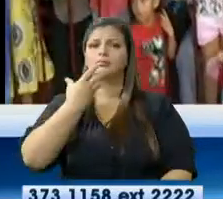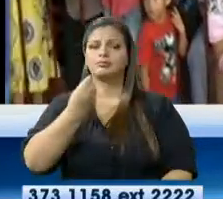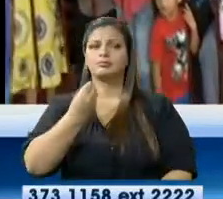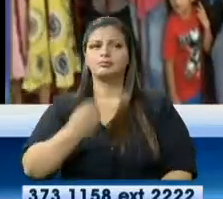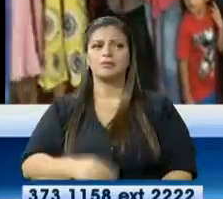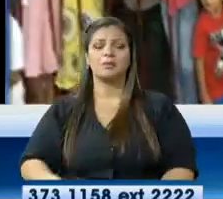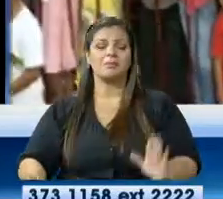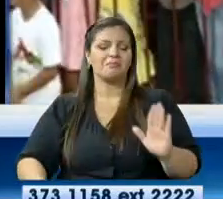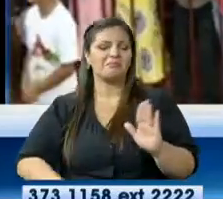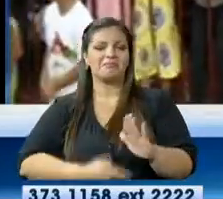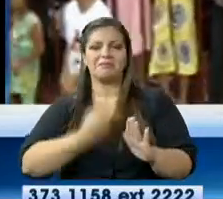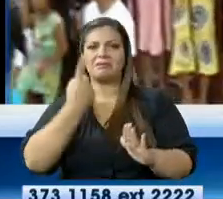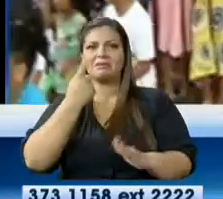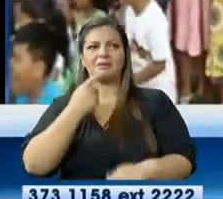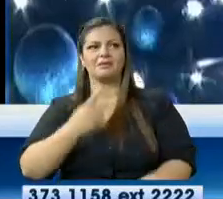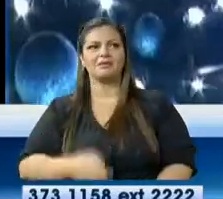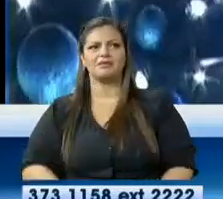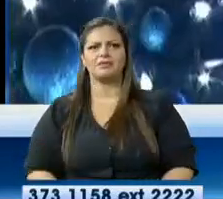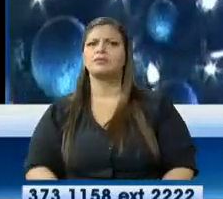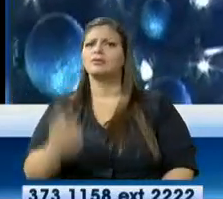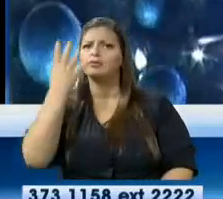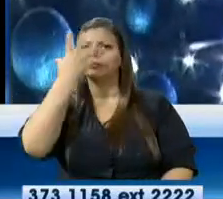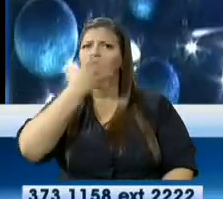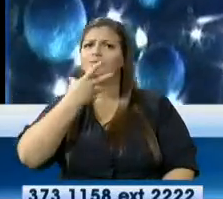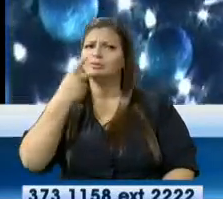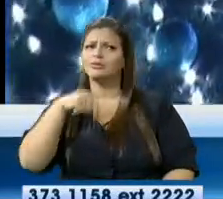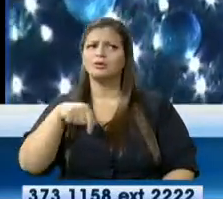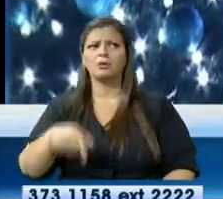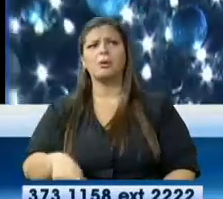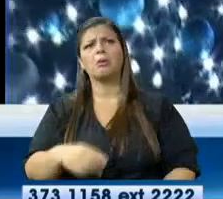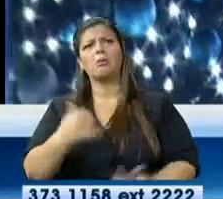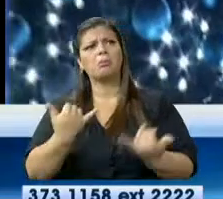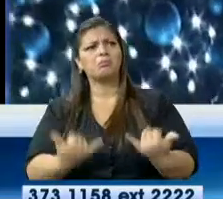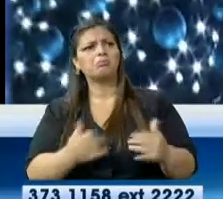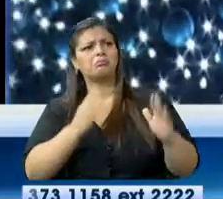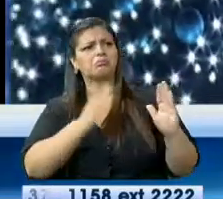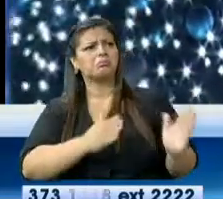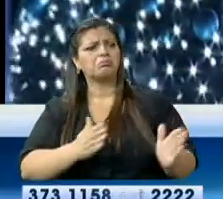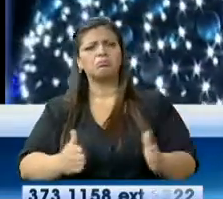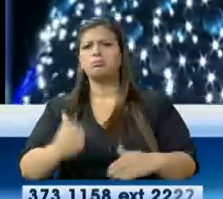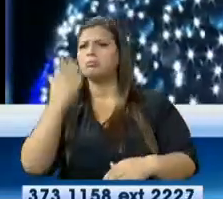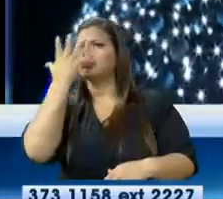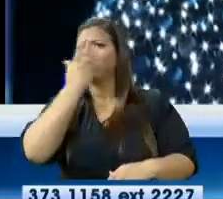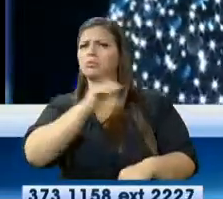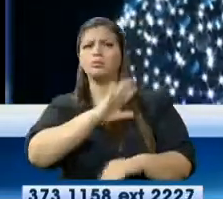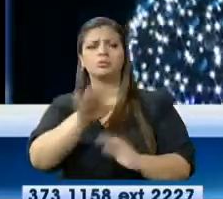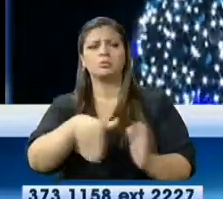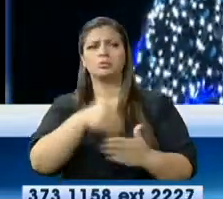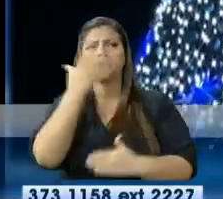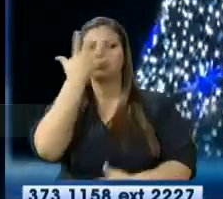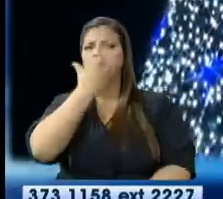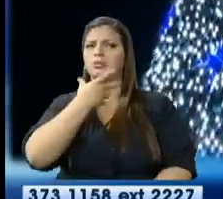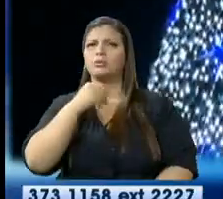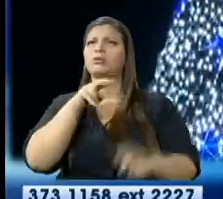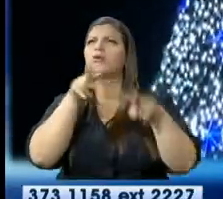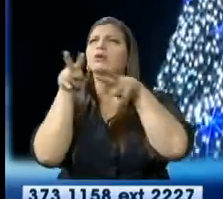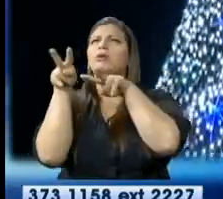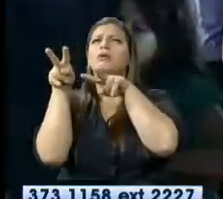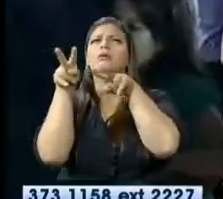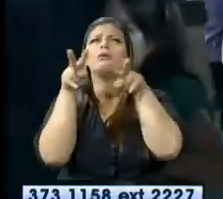Primer año que vengo. Muy lindo, como ningún año está bien presentado. Los adornos también es demasiado lindo para la diversión para